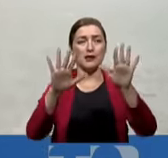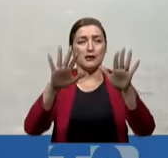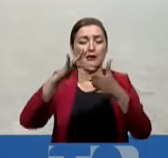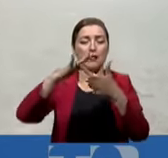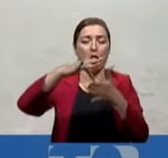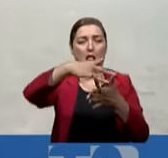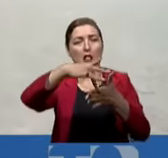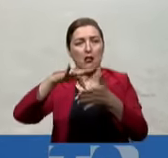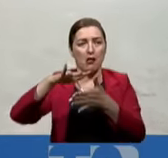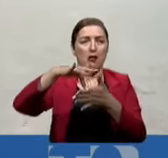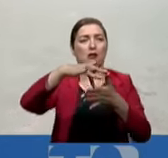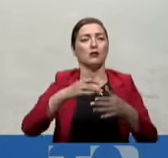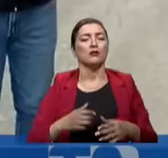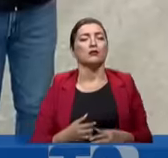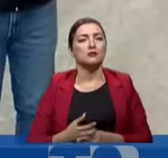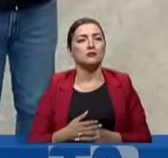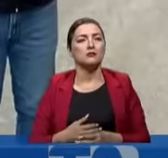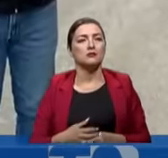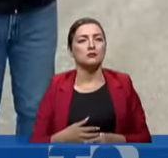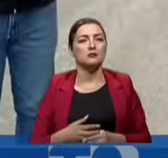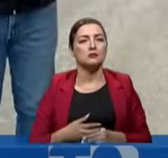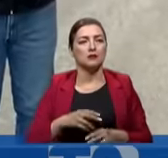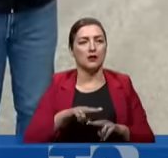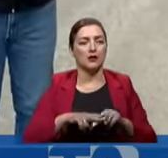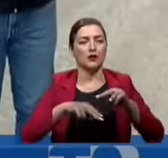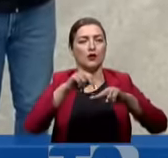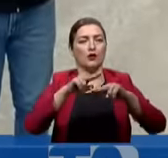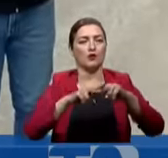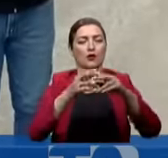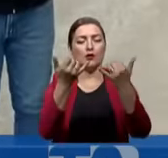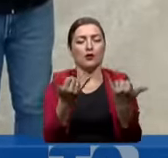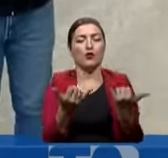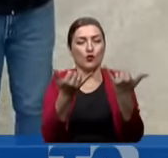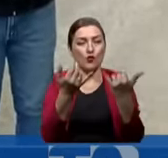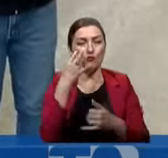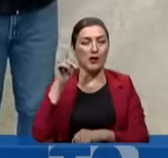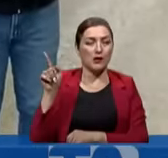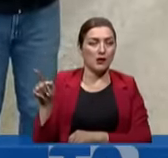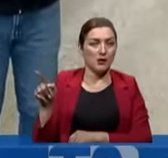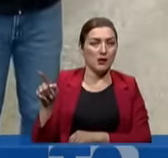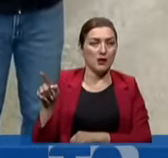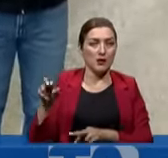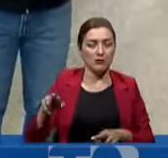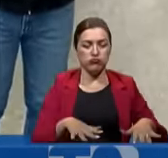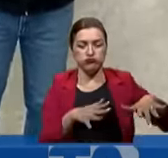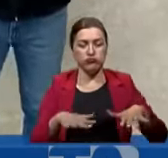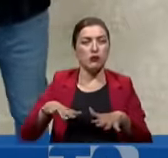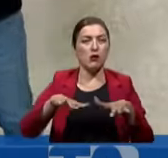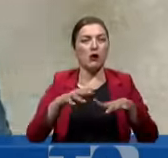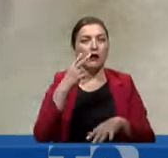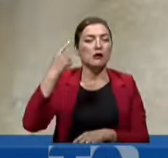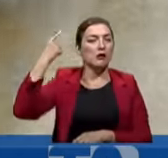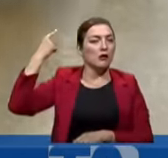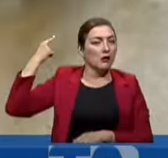con afectaciones en lo que es su estructura. Hasta el momento, como ustedes observan, amigos televidentes, a mis